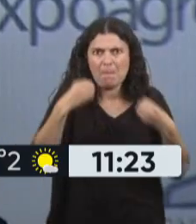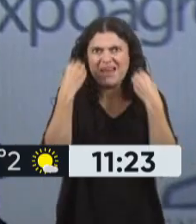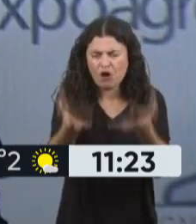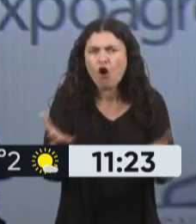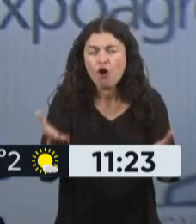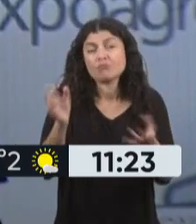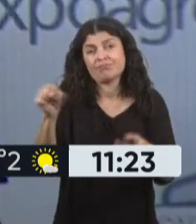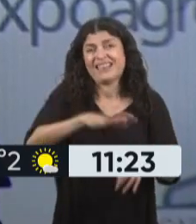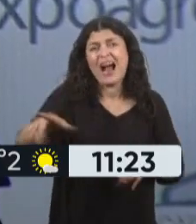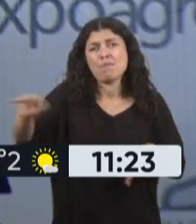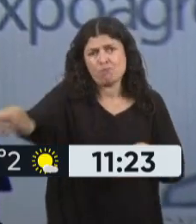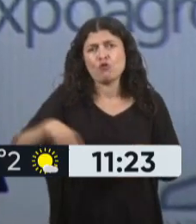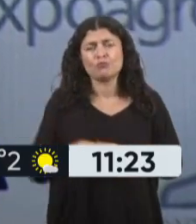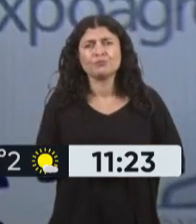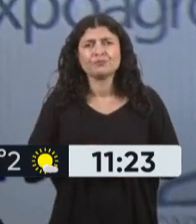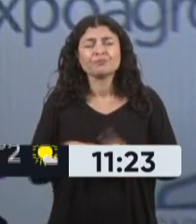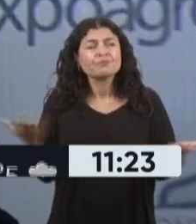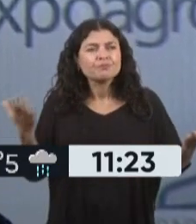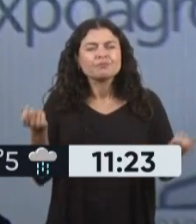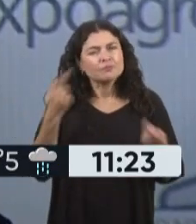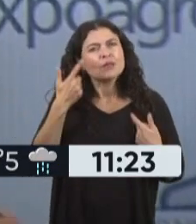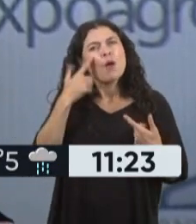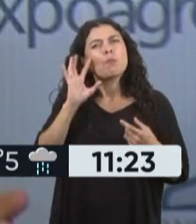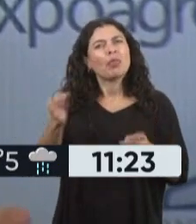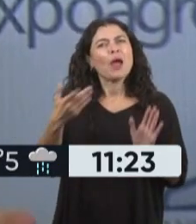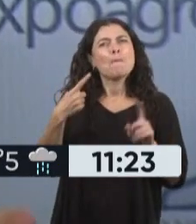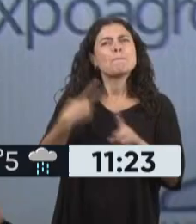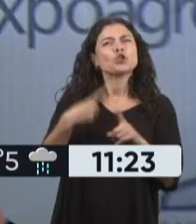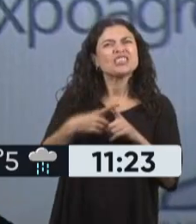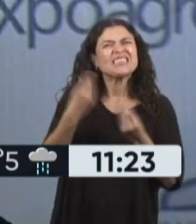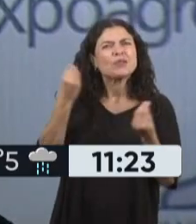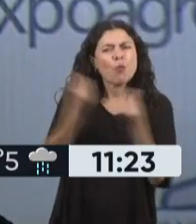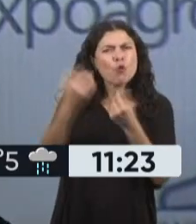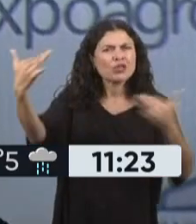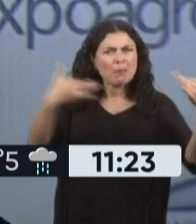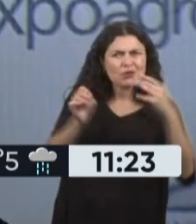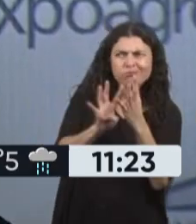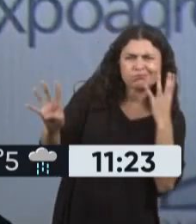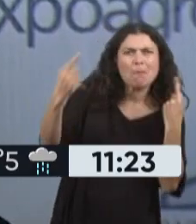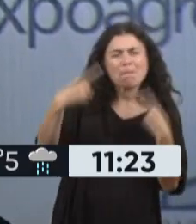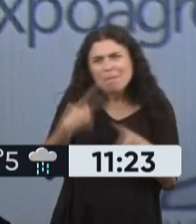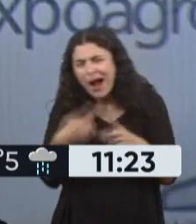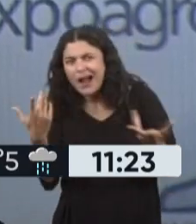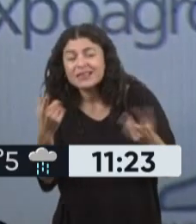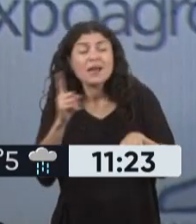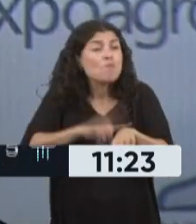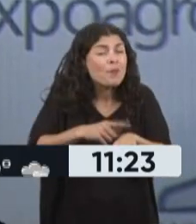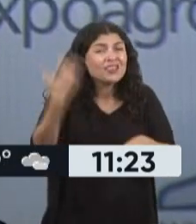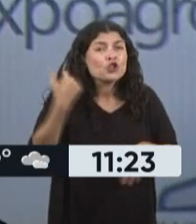digamos, es una buena señal, porque cuando nosotros asumimos se discutía la